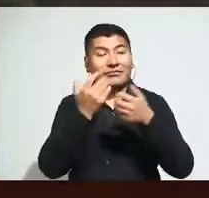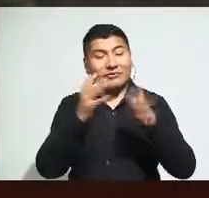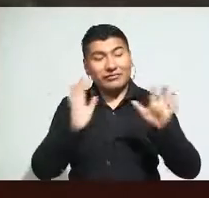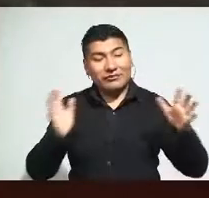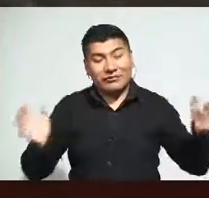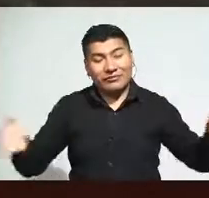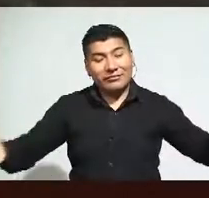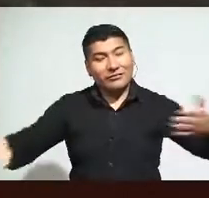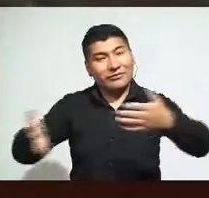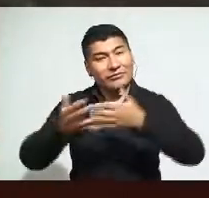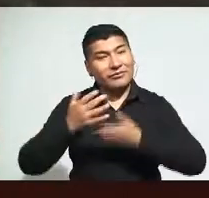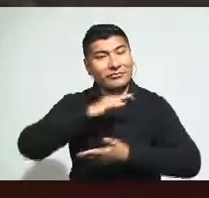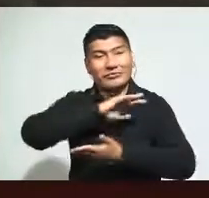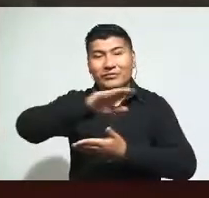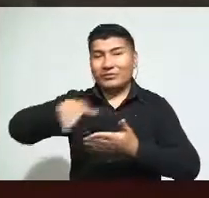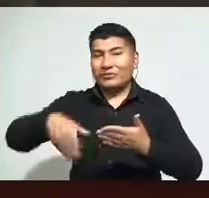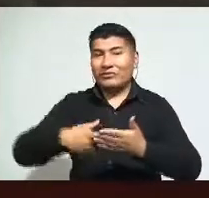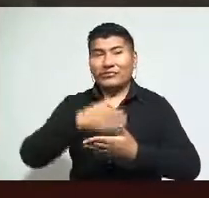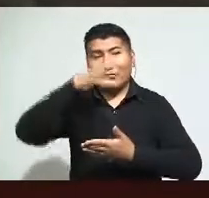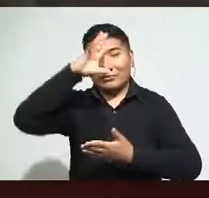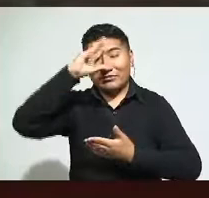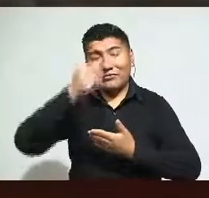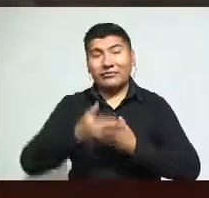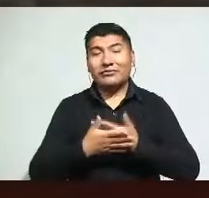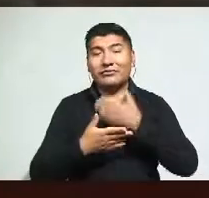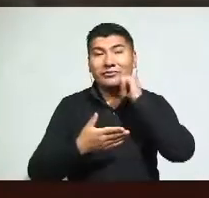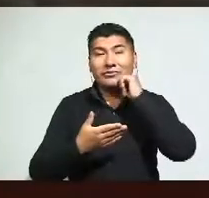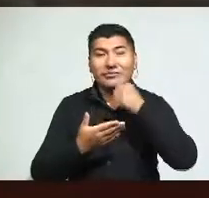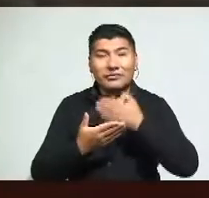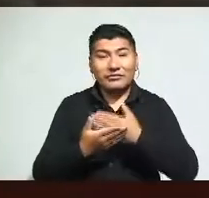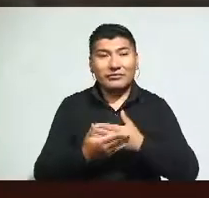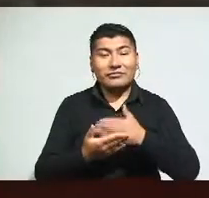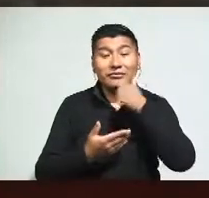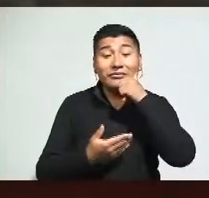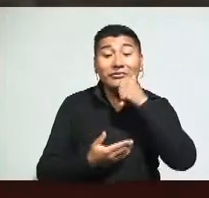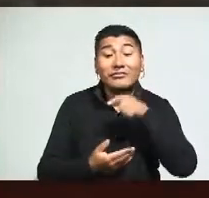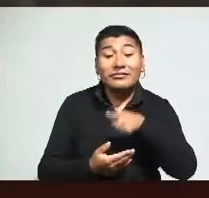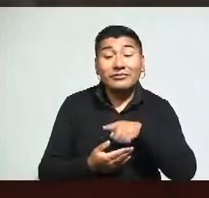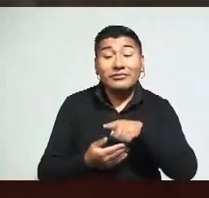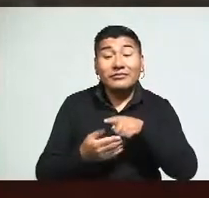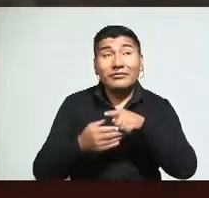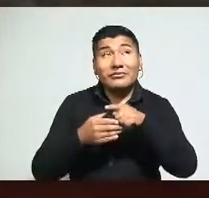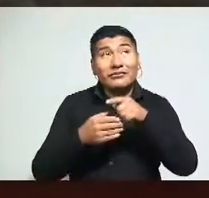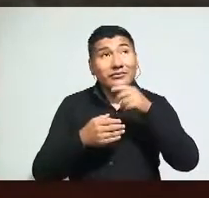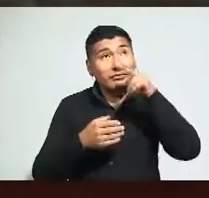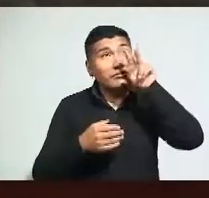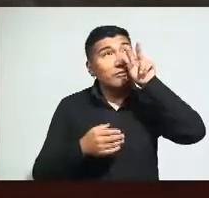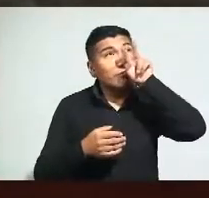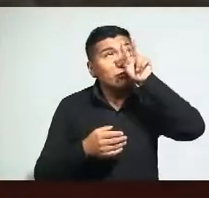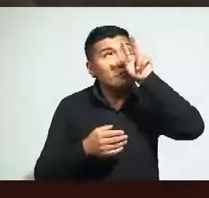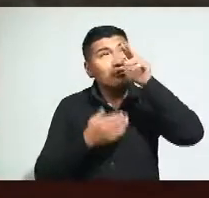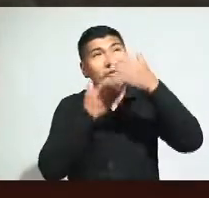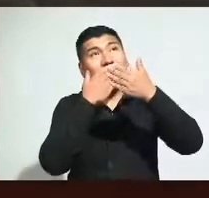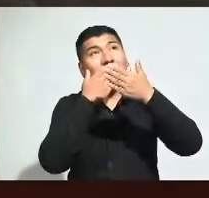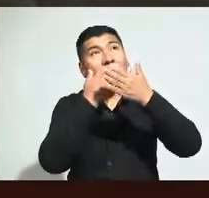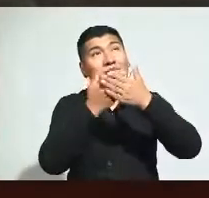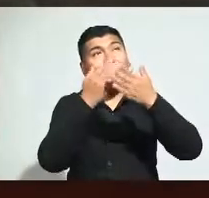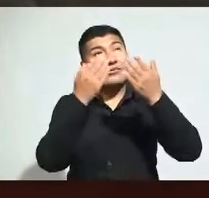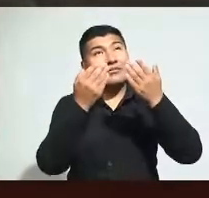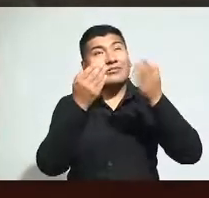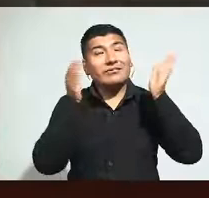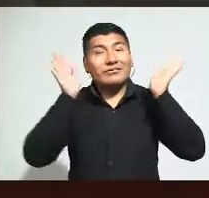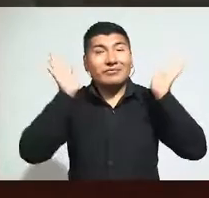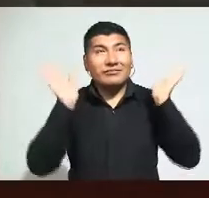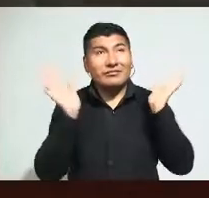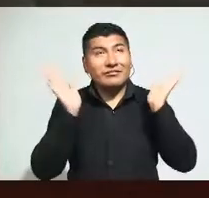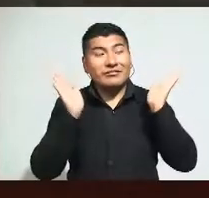a todos sus hijos ella junto a la cruz vio al buen ladrón recibir el perdón